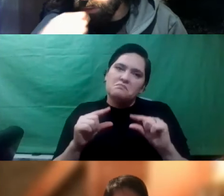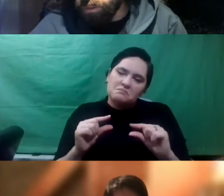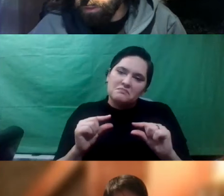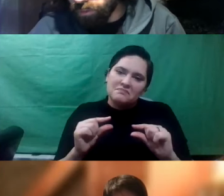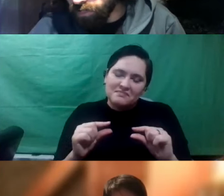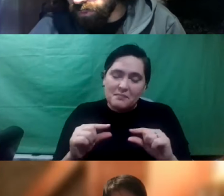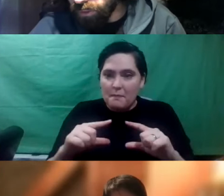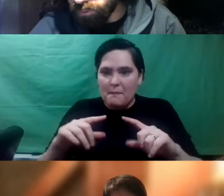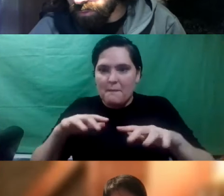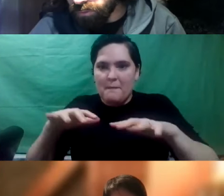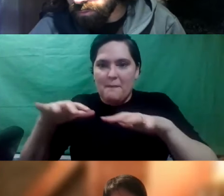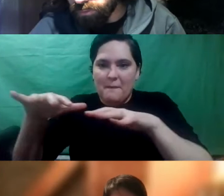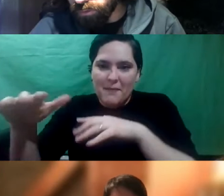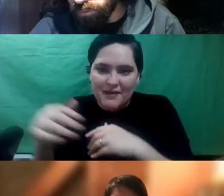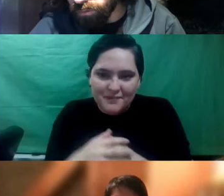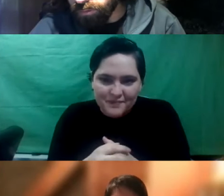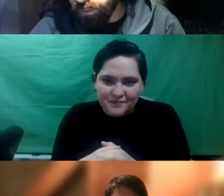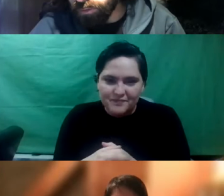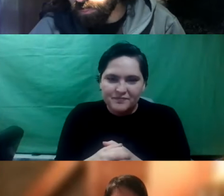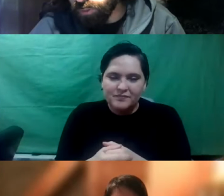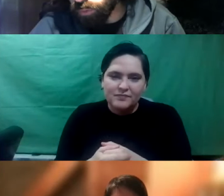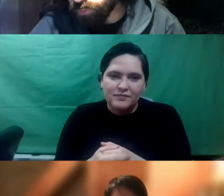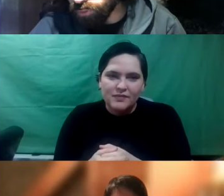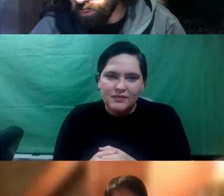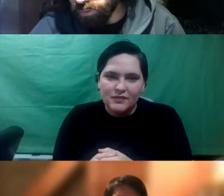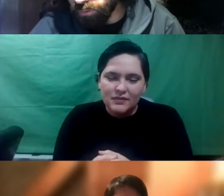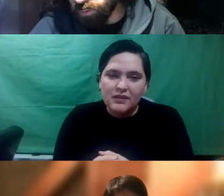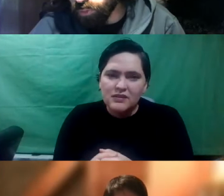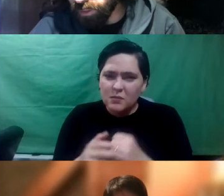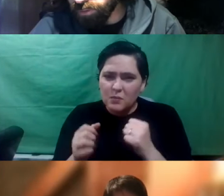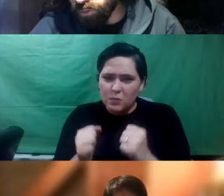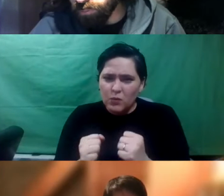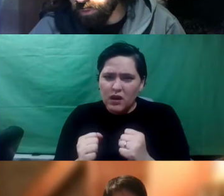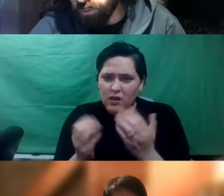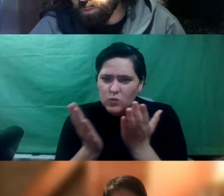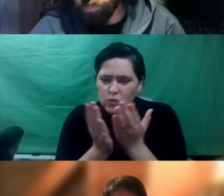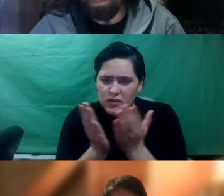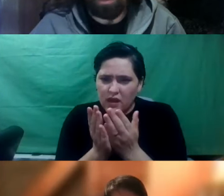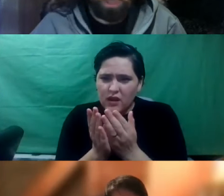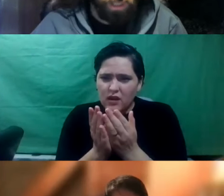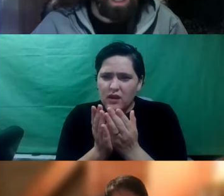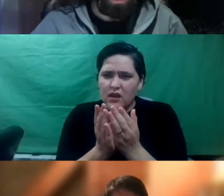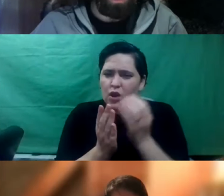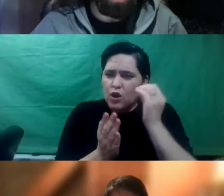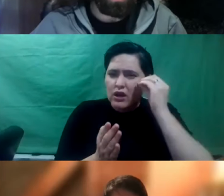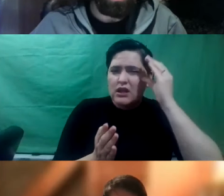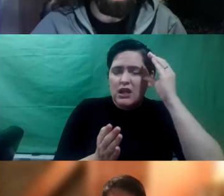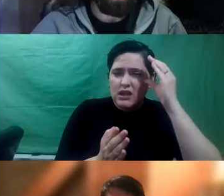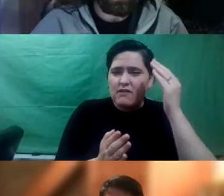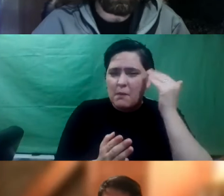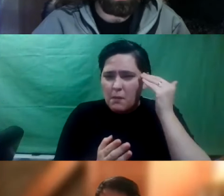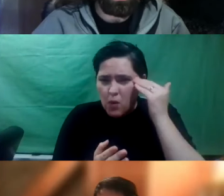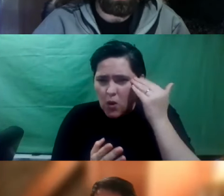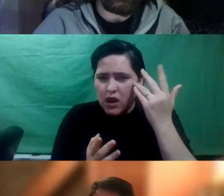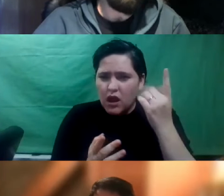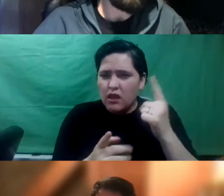Otra pregunta es, Y la sí, ¿sabes si se puede estudiar funciones cognitivas como toma de decisiones, memoria utilizando medidas de entropía? Hay unos artículos